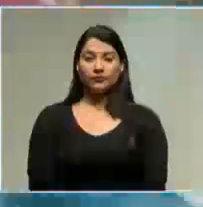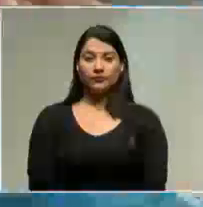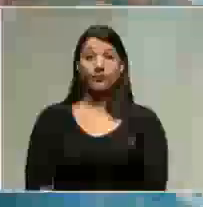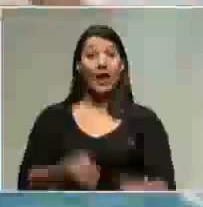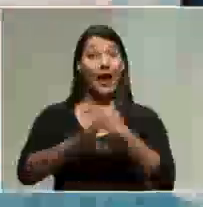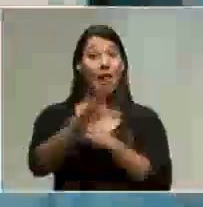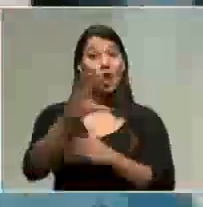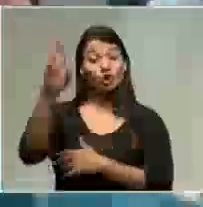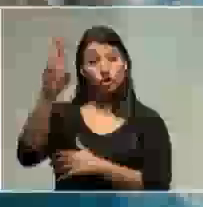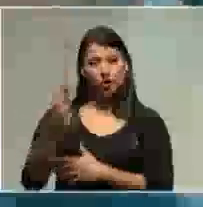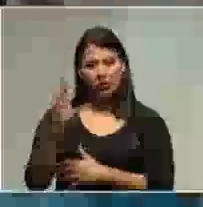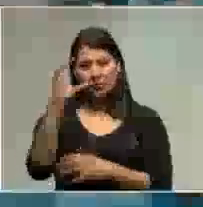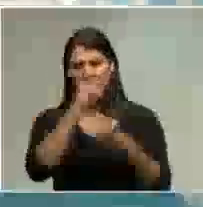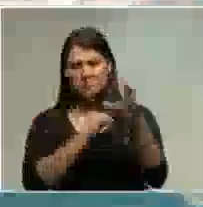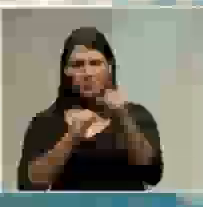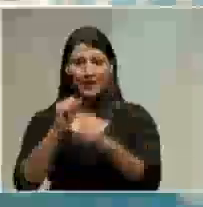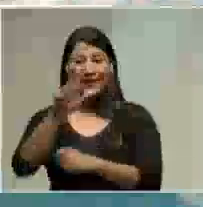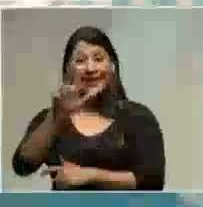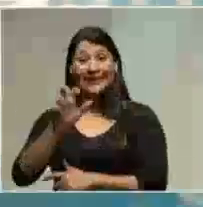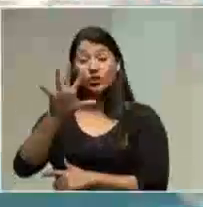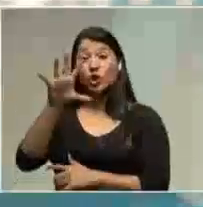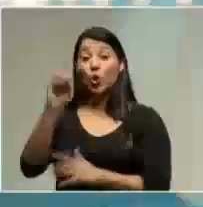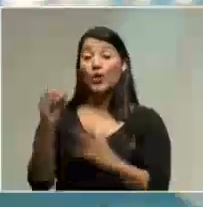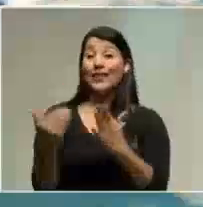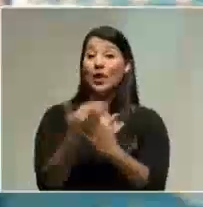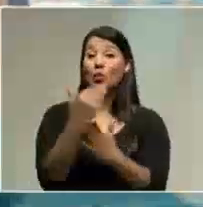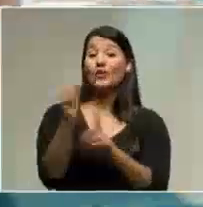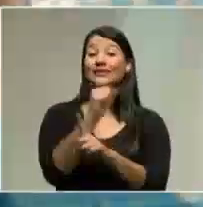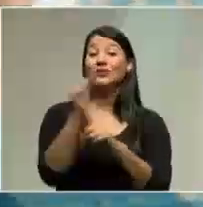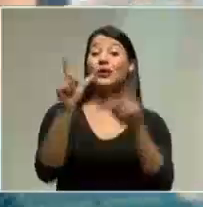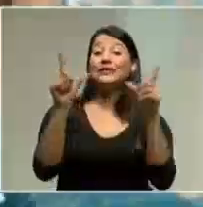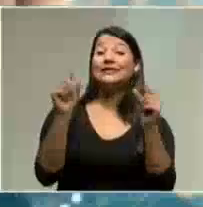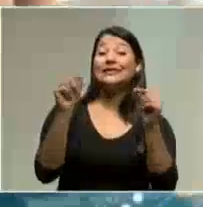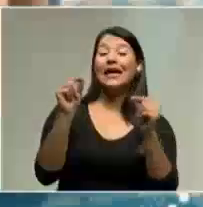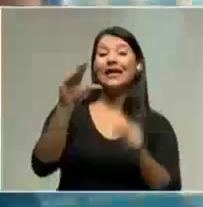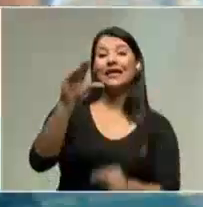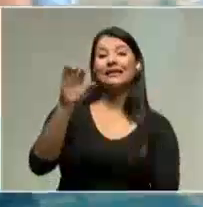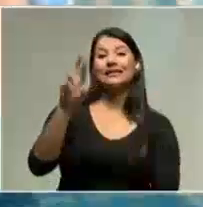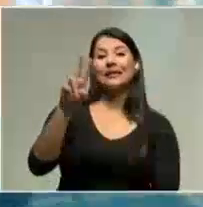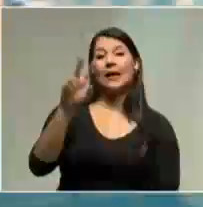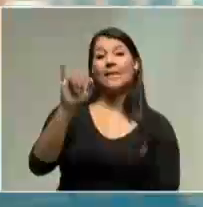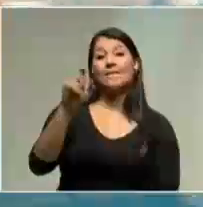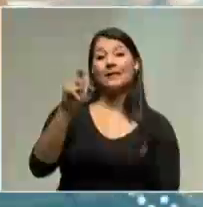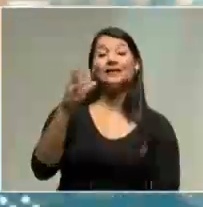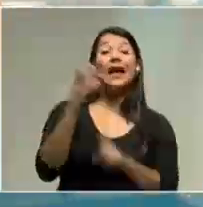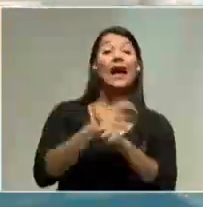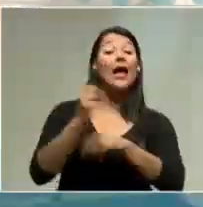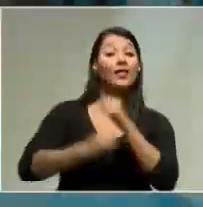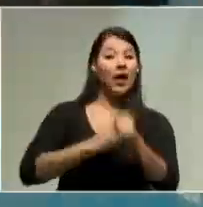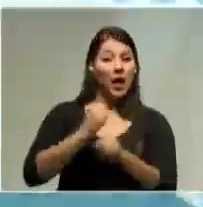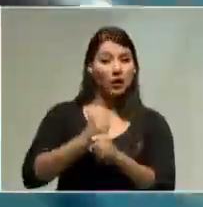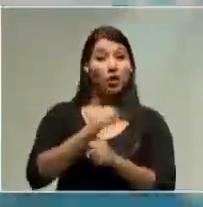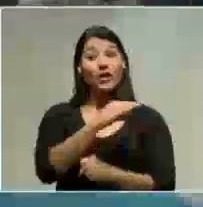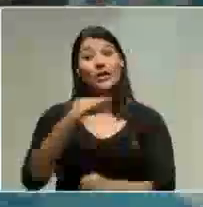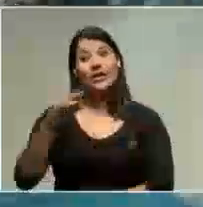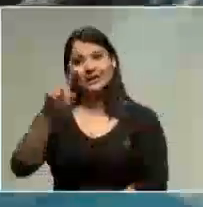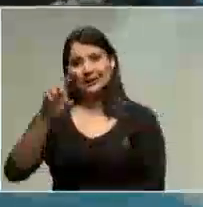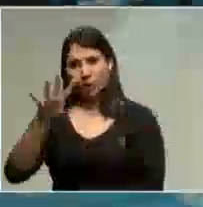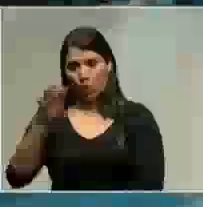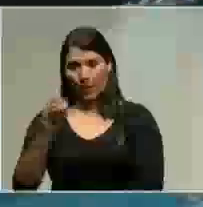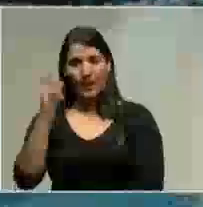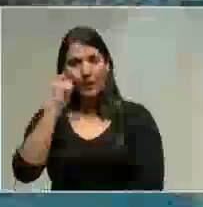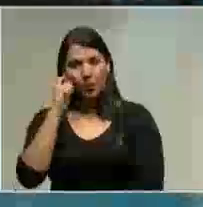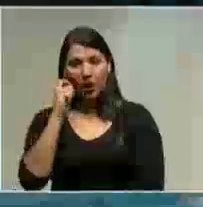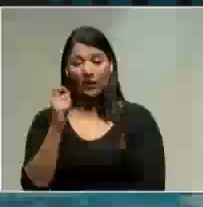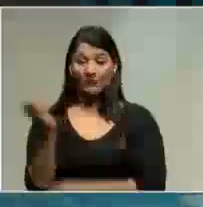En Costa Rica se detectan 350 nuevos casos de cáncer de cérvix por año, y pese a que 140 mujeres pierden